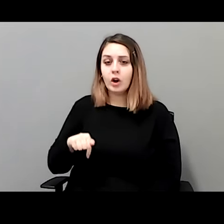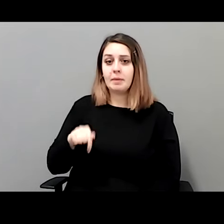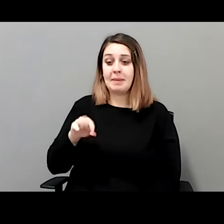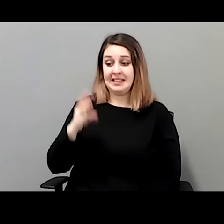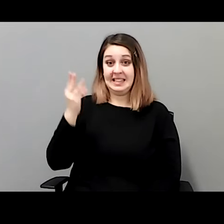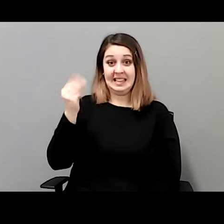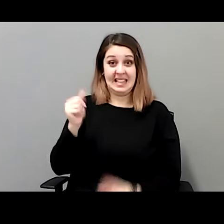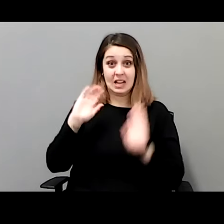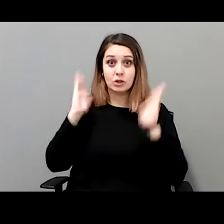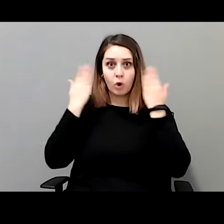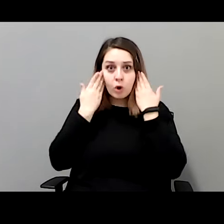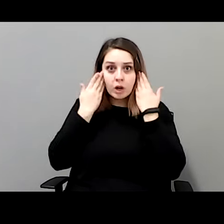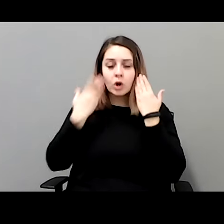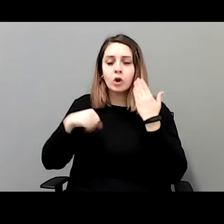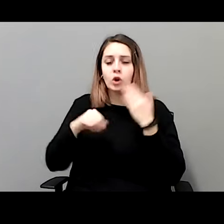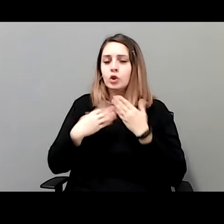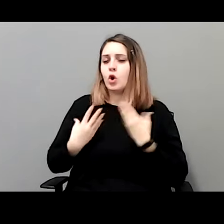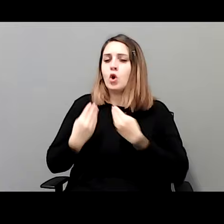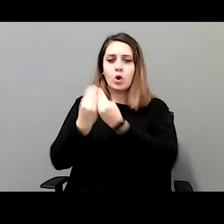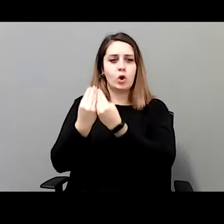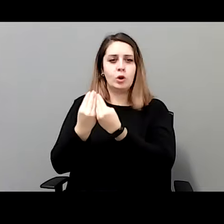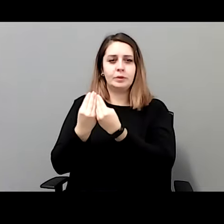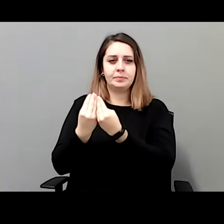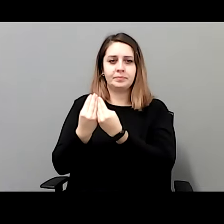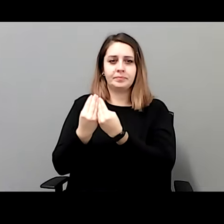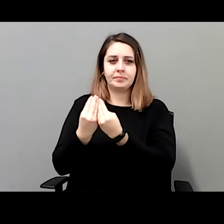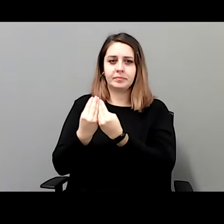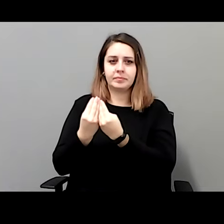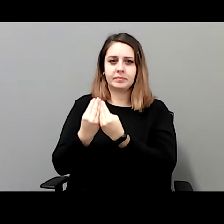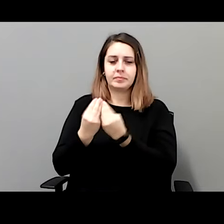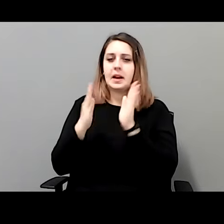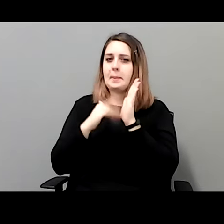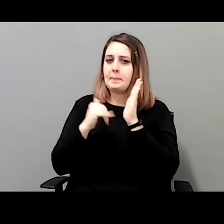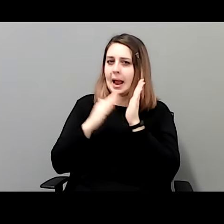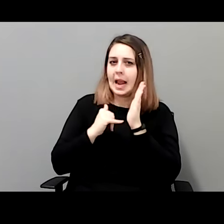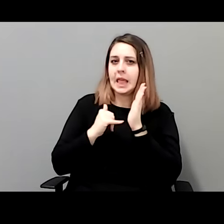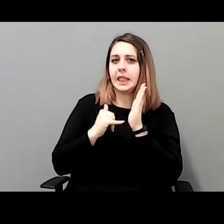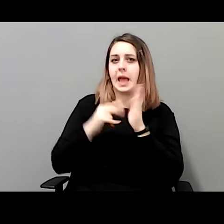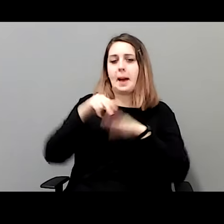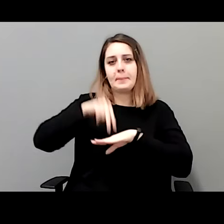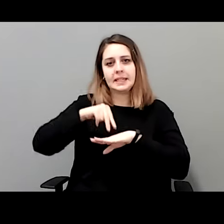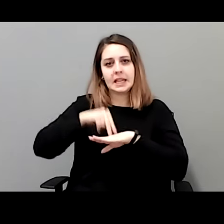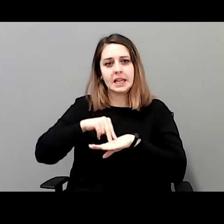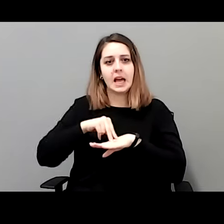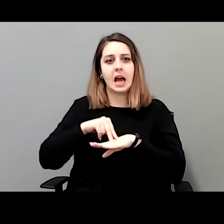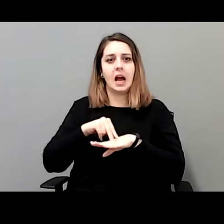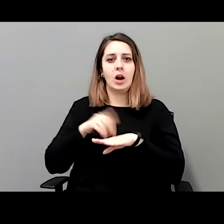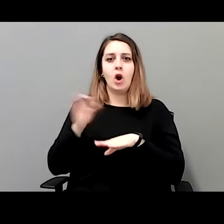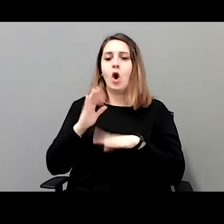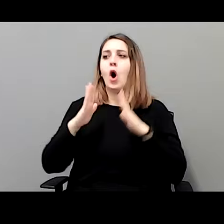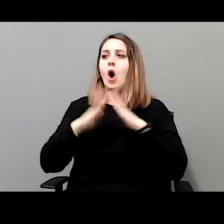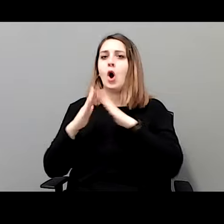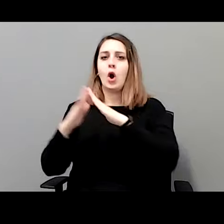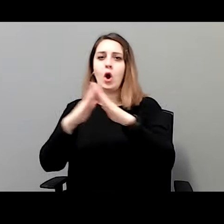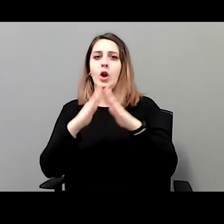congreso, vamos a estar ahí todos desde Valencia en el congreso presencial, desde casa los